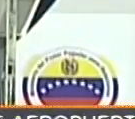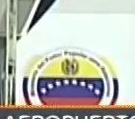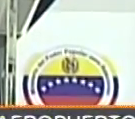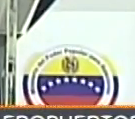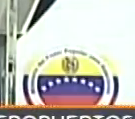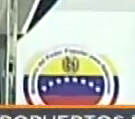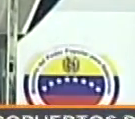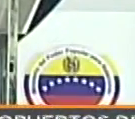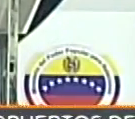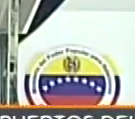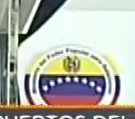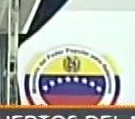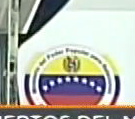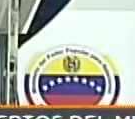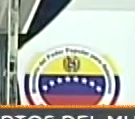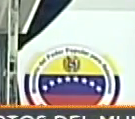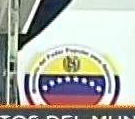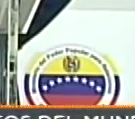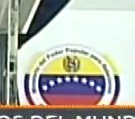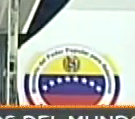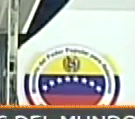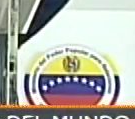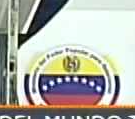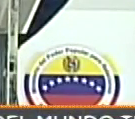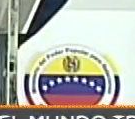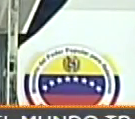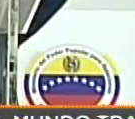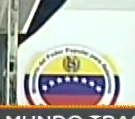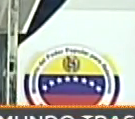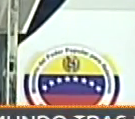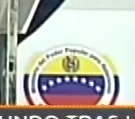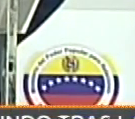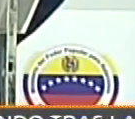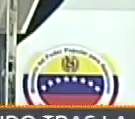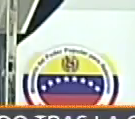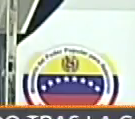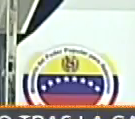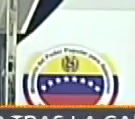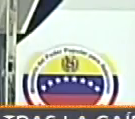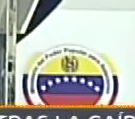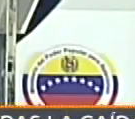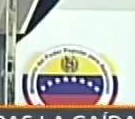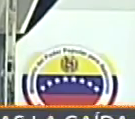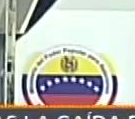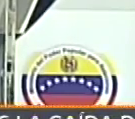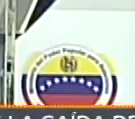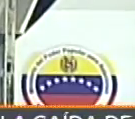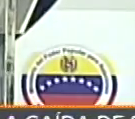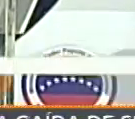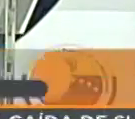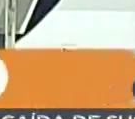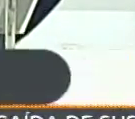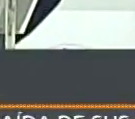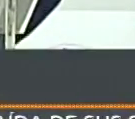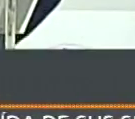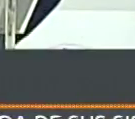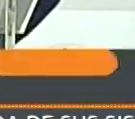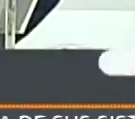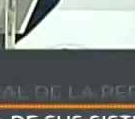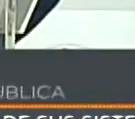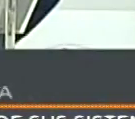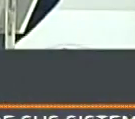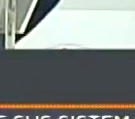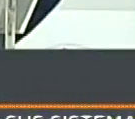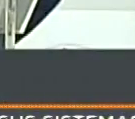amigos periodistas, pueblos de Venezuela. Hoy hemos estado aquí reunidos con el equipo del